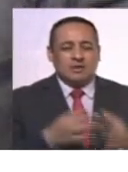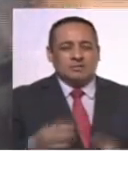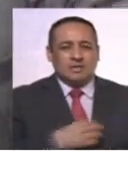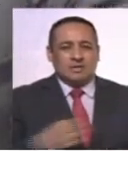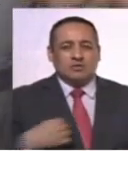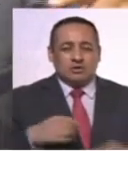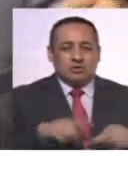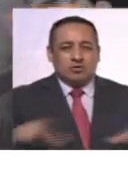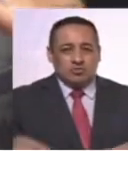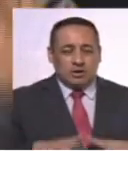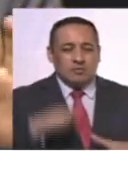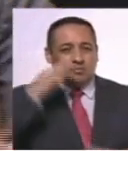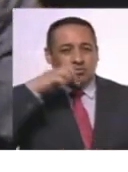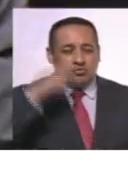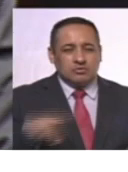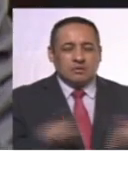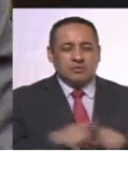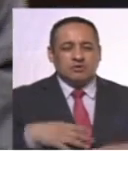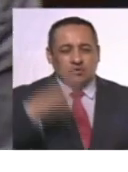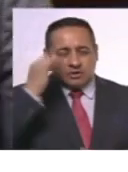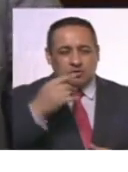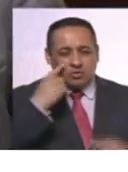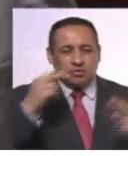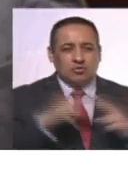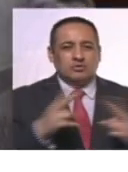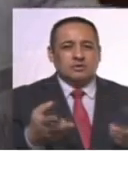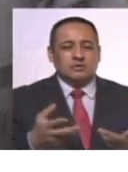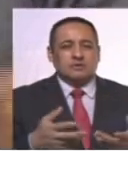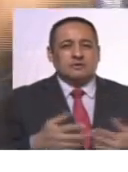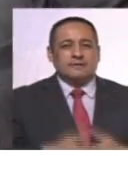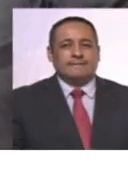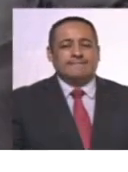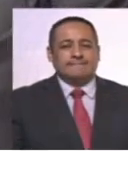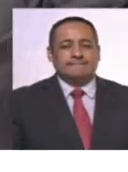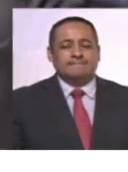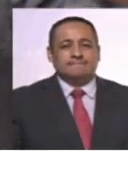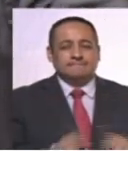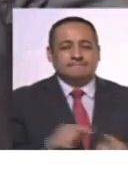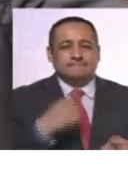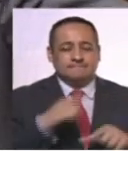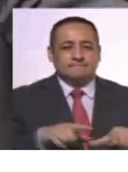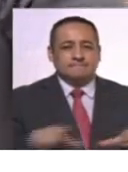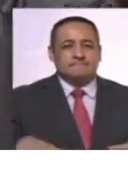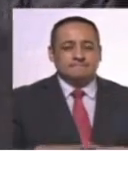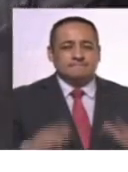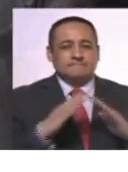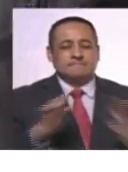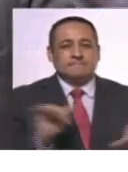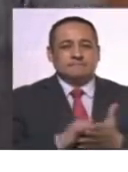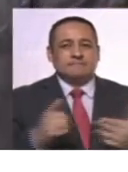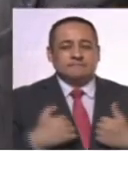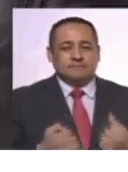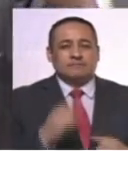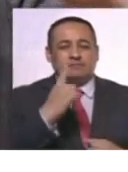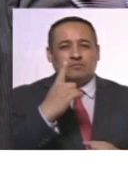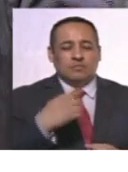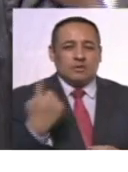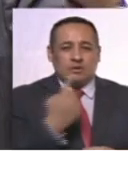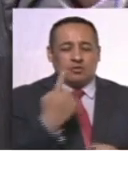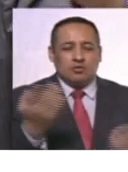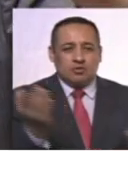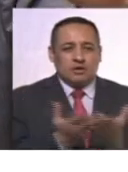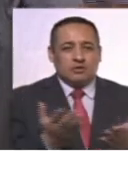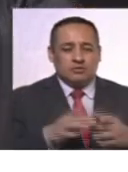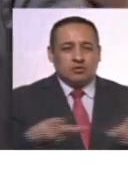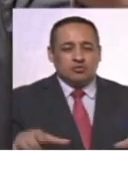ese lugar, Alto Puno, yo estoy seguro que usted conoce Puno, es el centro poblado que tiene el único colegio de ese